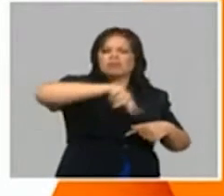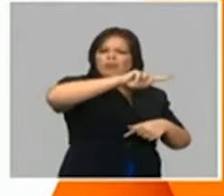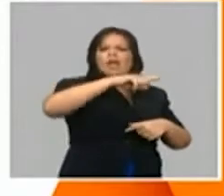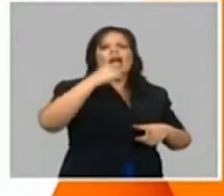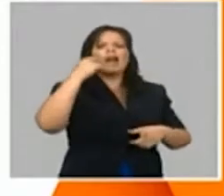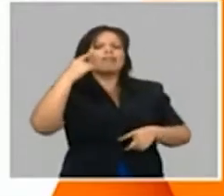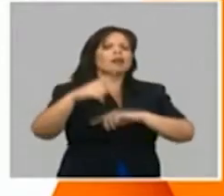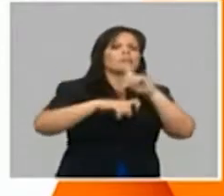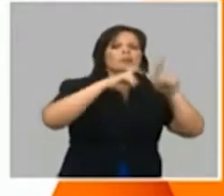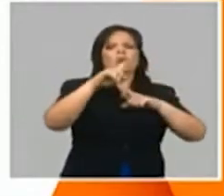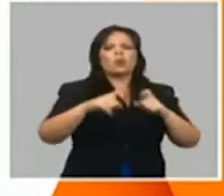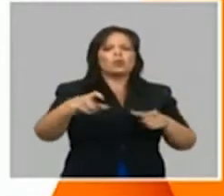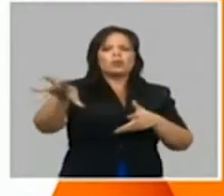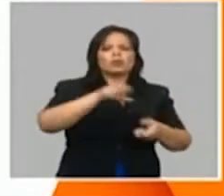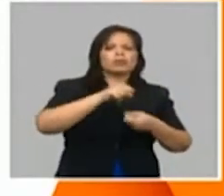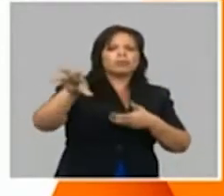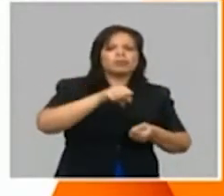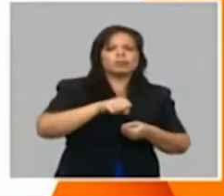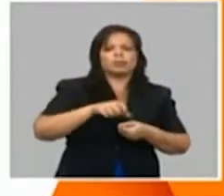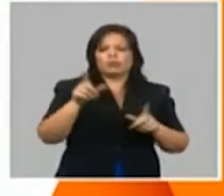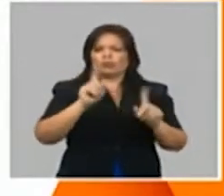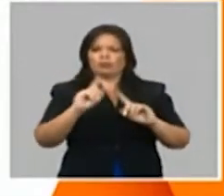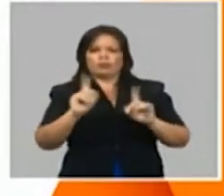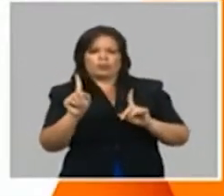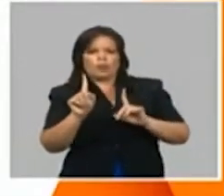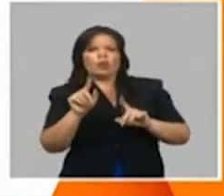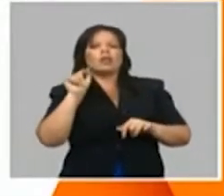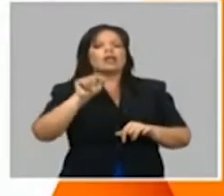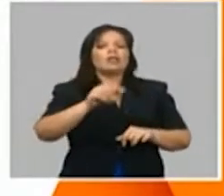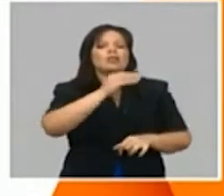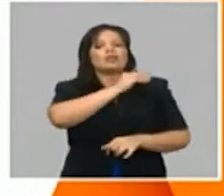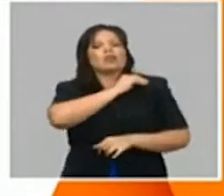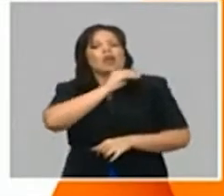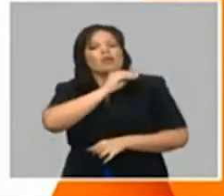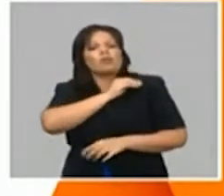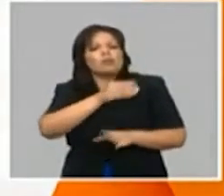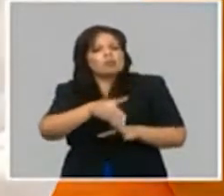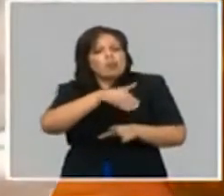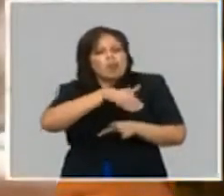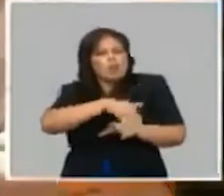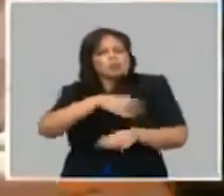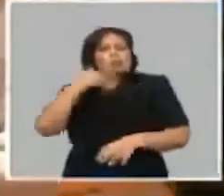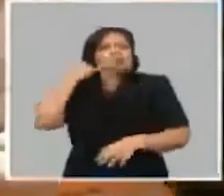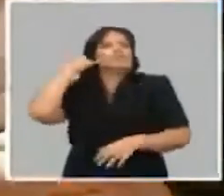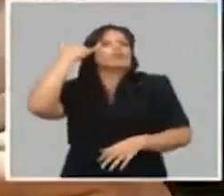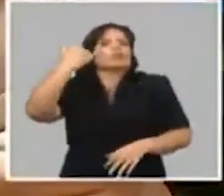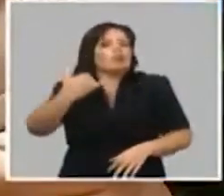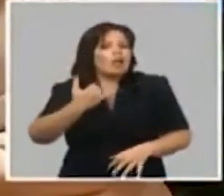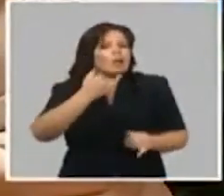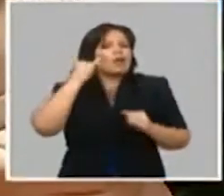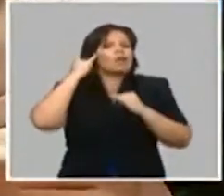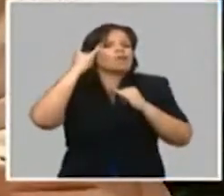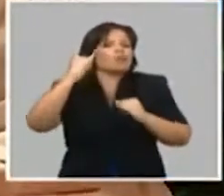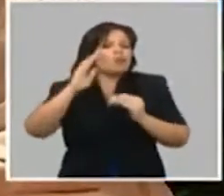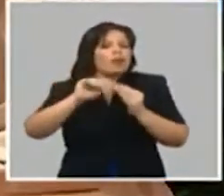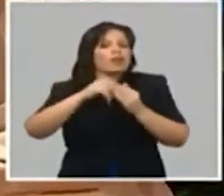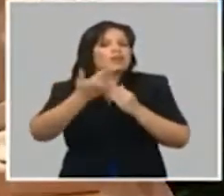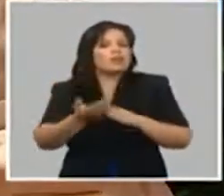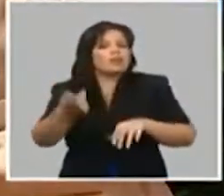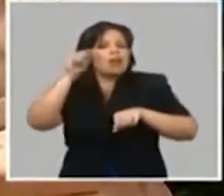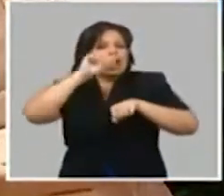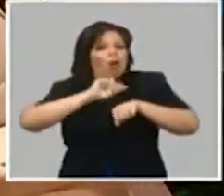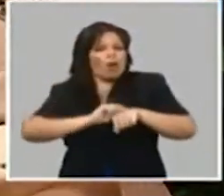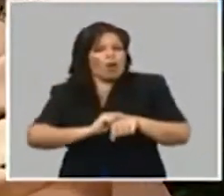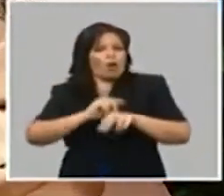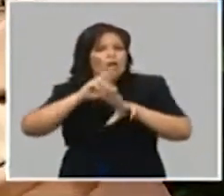va a despachar a las personas que se van a citar, días y horas convenidos. Y nosotros hemos recalcado mucho en esto, porque además es importante